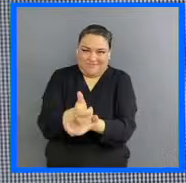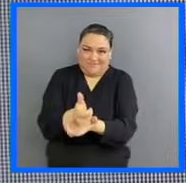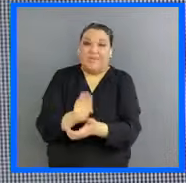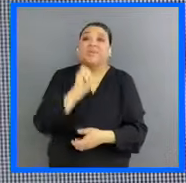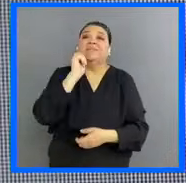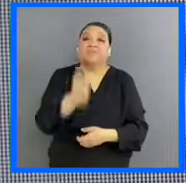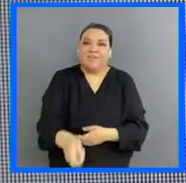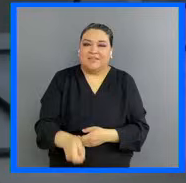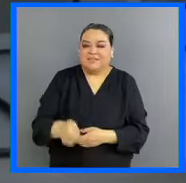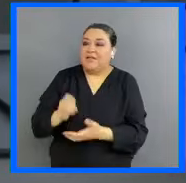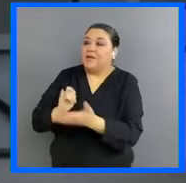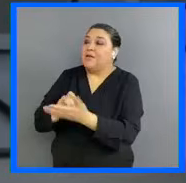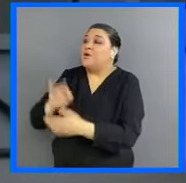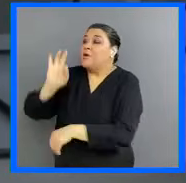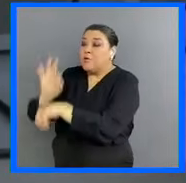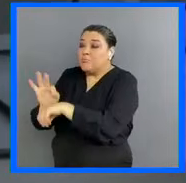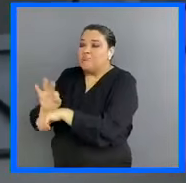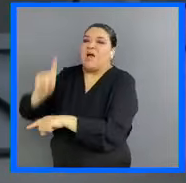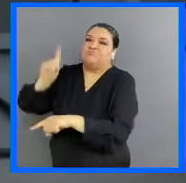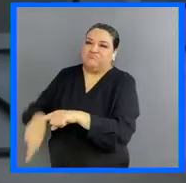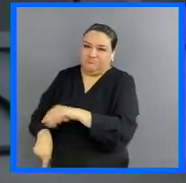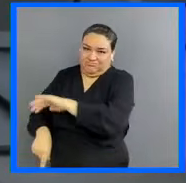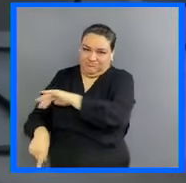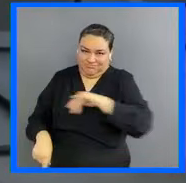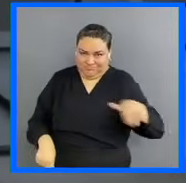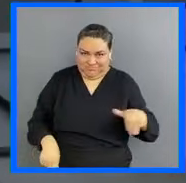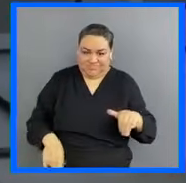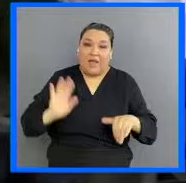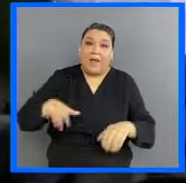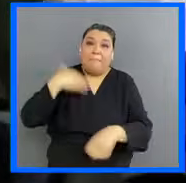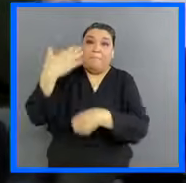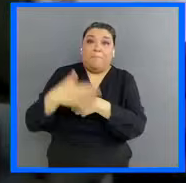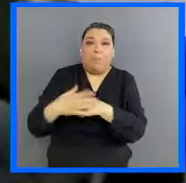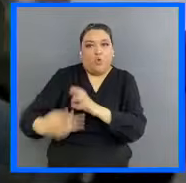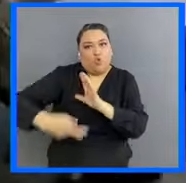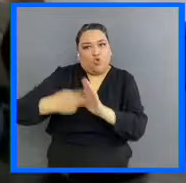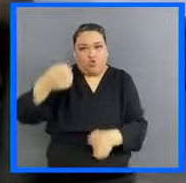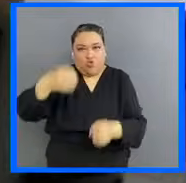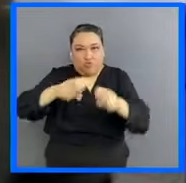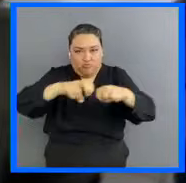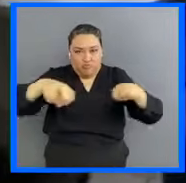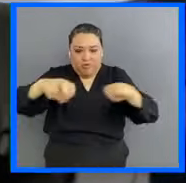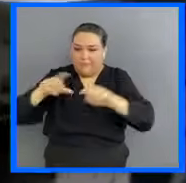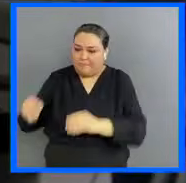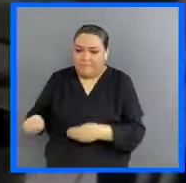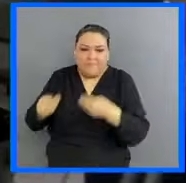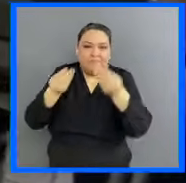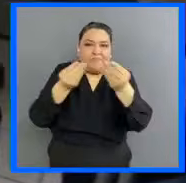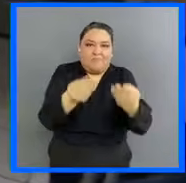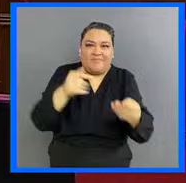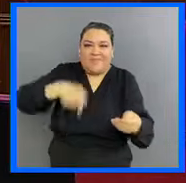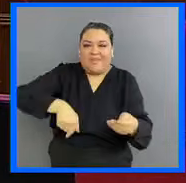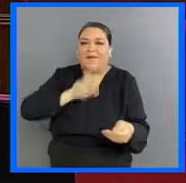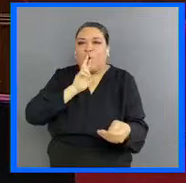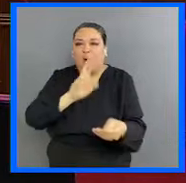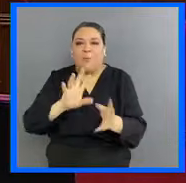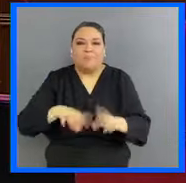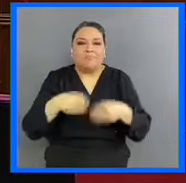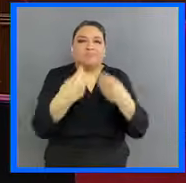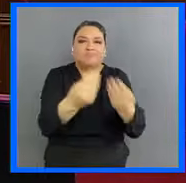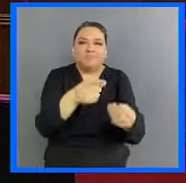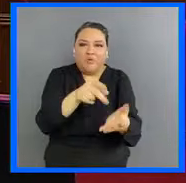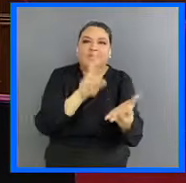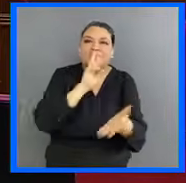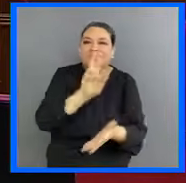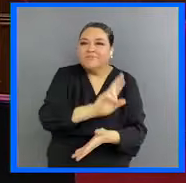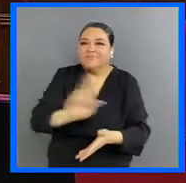amparo y el tribunal correspondiente deberá emitir una nueva resolución con base en la interpretación de la Suprema Corte. En otro caso,